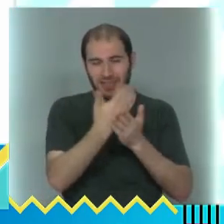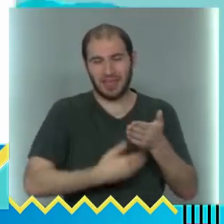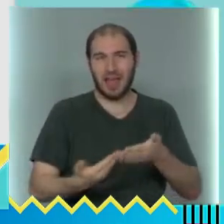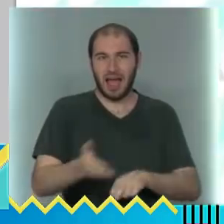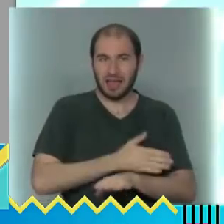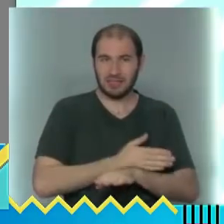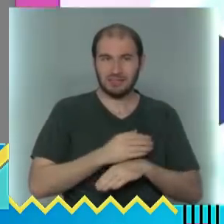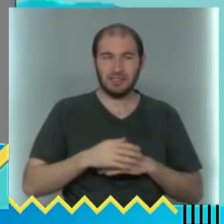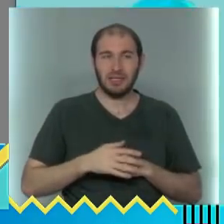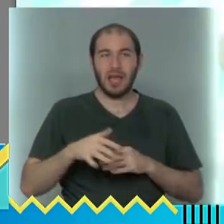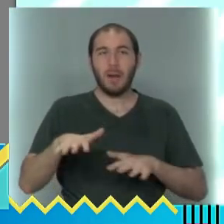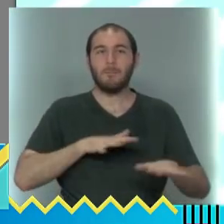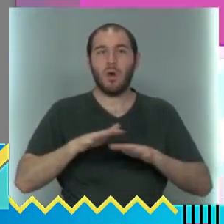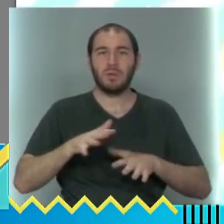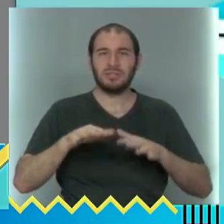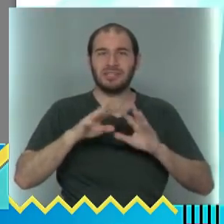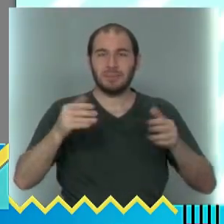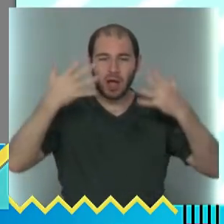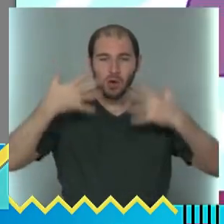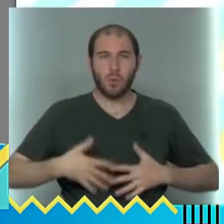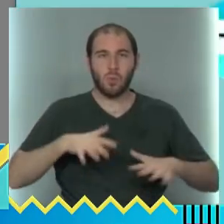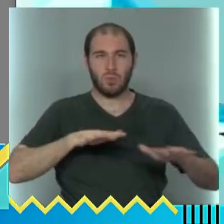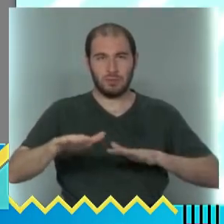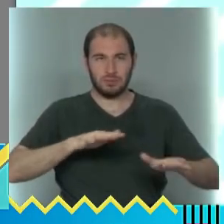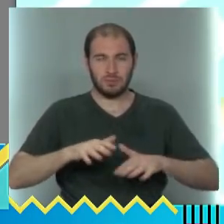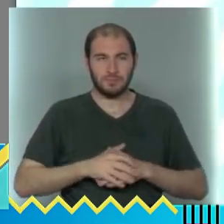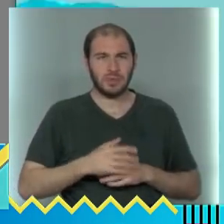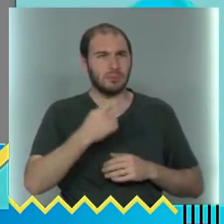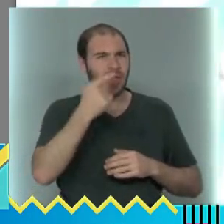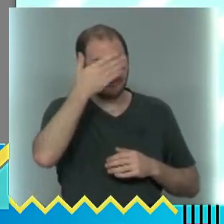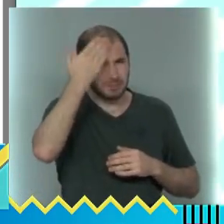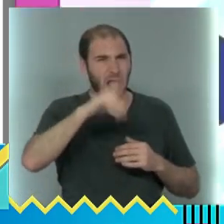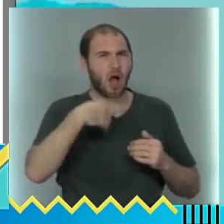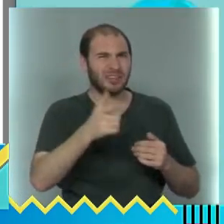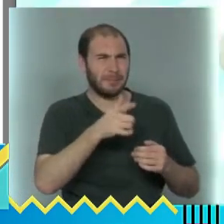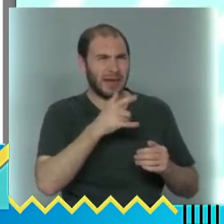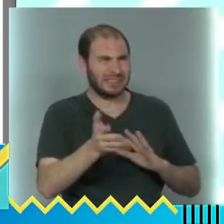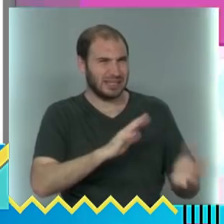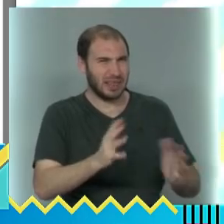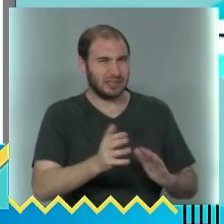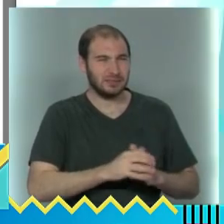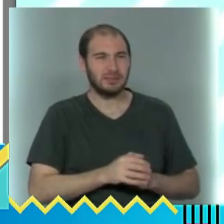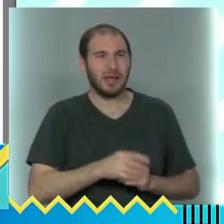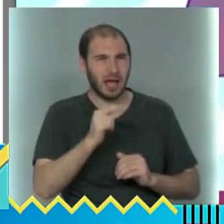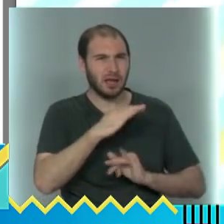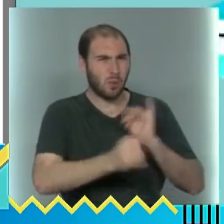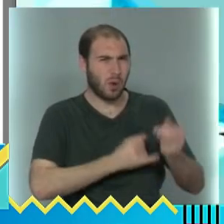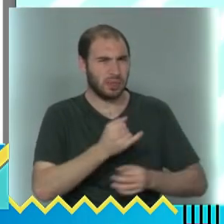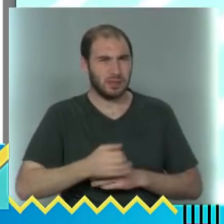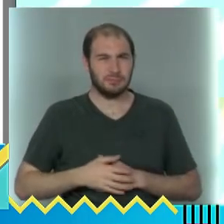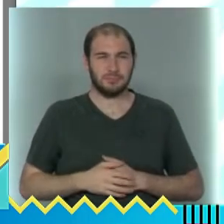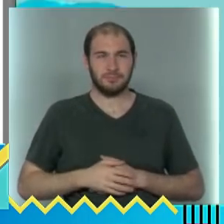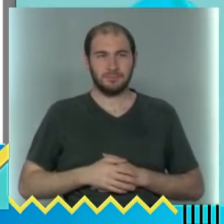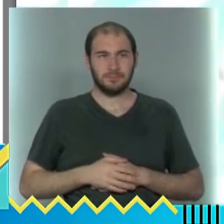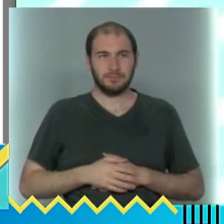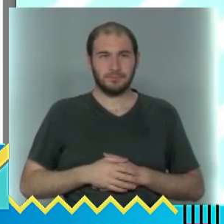diagnóstico, todo lo que es el movimiento, la parte motora del paciente. ¿Qué otras enfermedades son parecidas a esto que estamos mencionando?